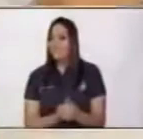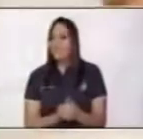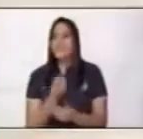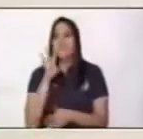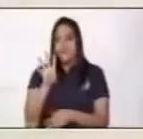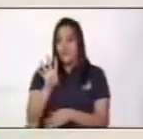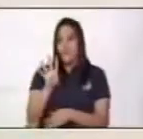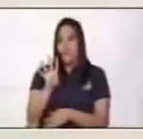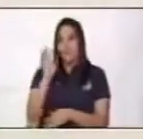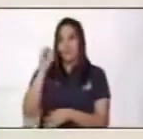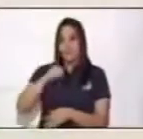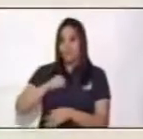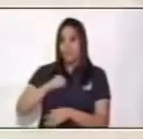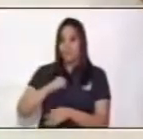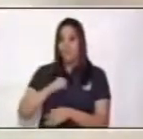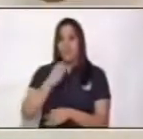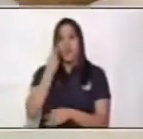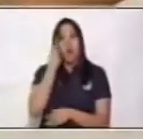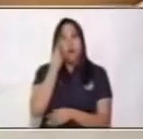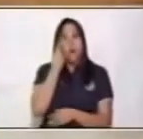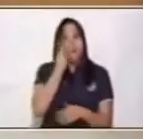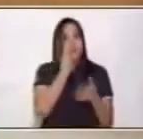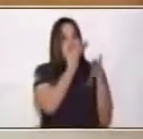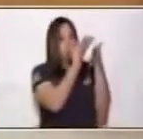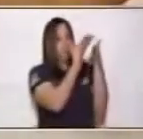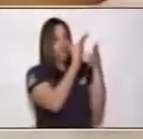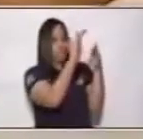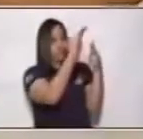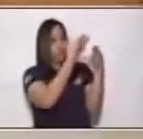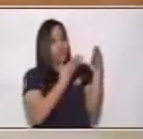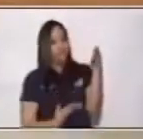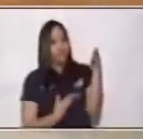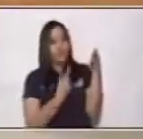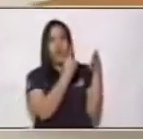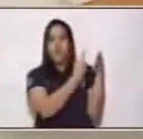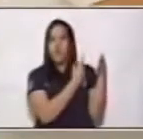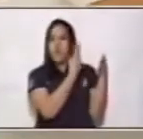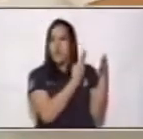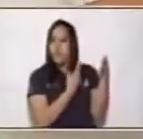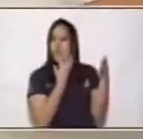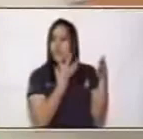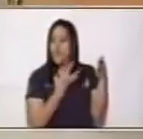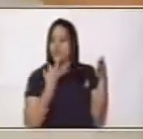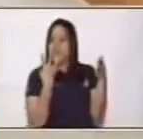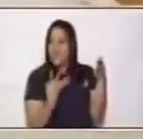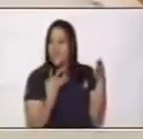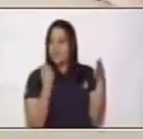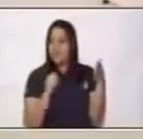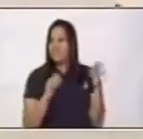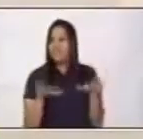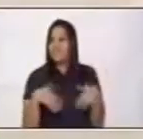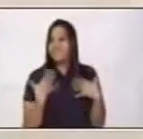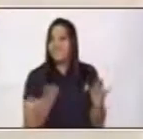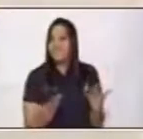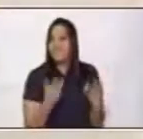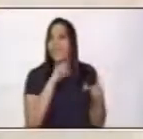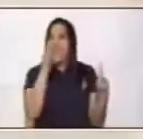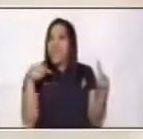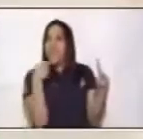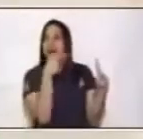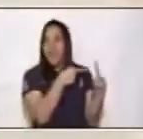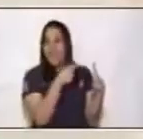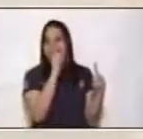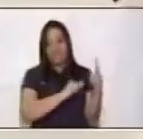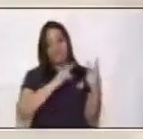4. Observa que vamos en la secuencia de 1, 2, 3, 4. Entonces se determina las